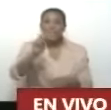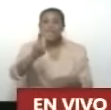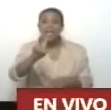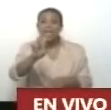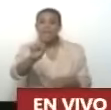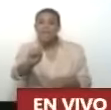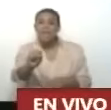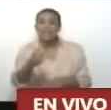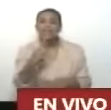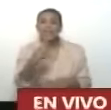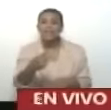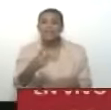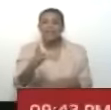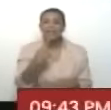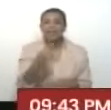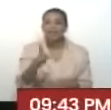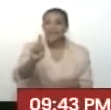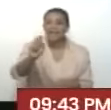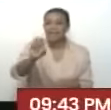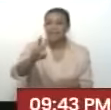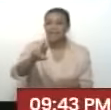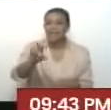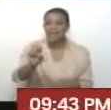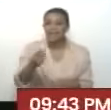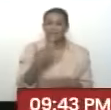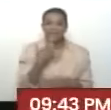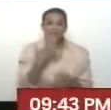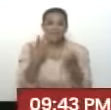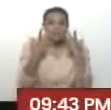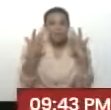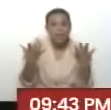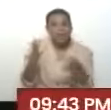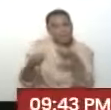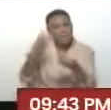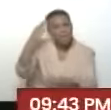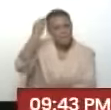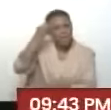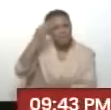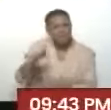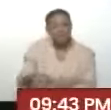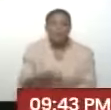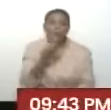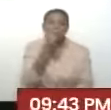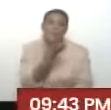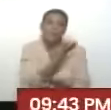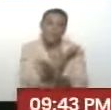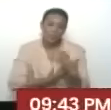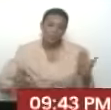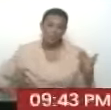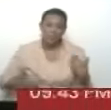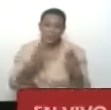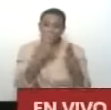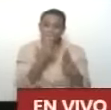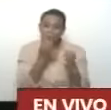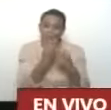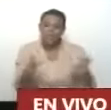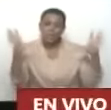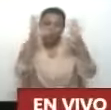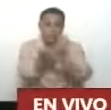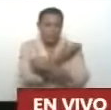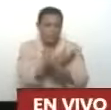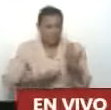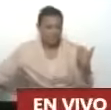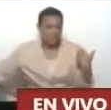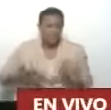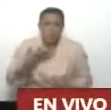ves! ¡Te ves! ¿Qué te parece, Marlene? Bueno, buenas noches, presidente. Gracias por la invitación. Y bueno, me llena